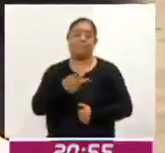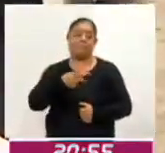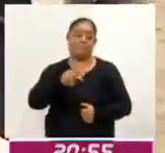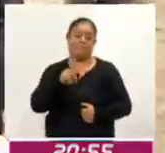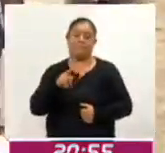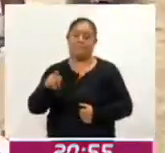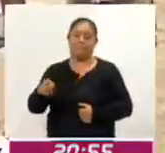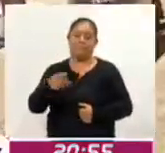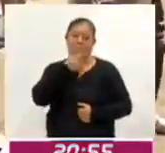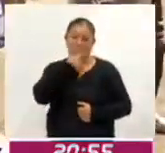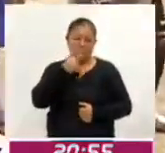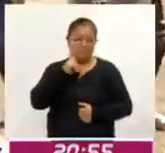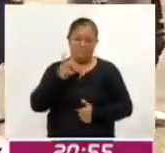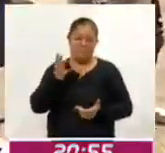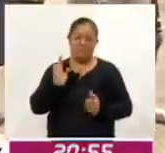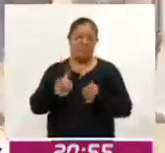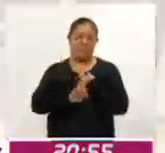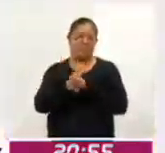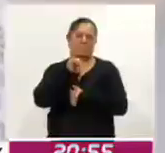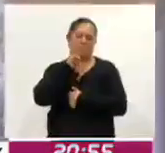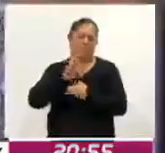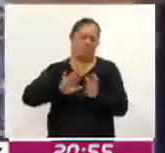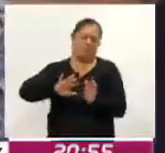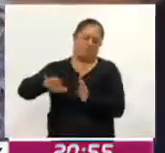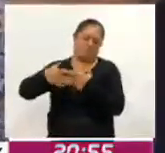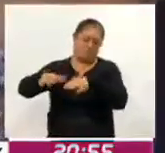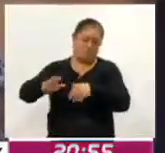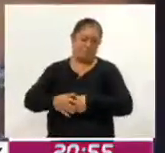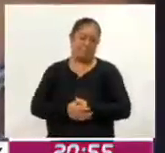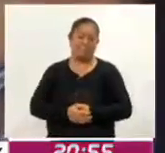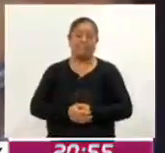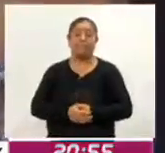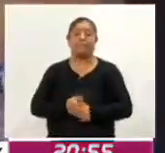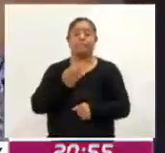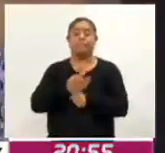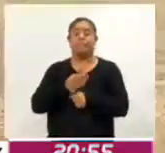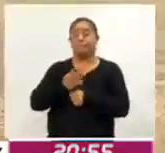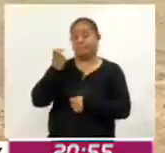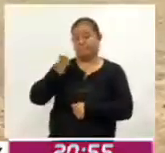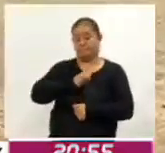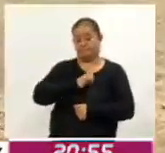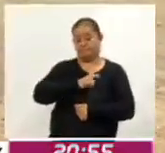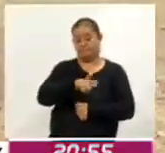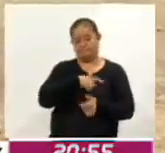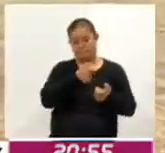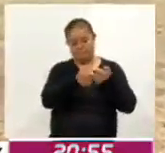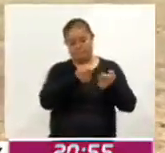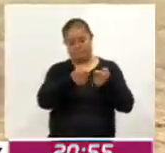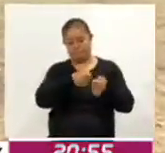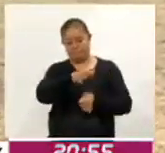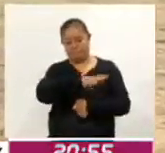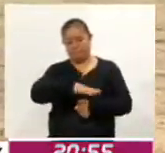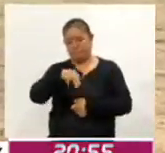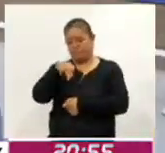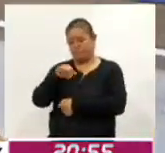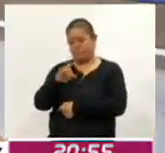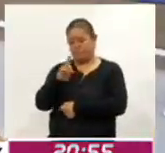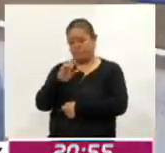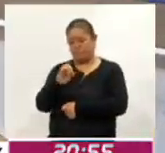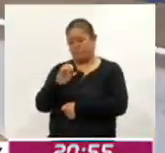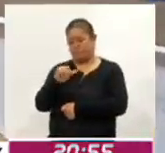el género no ha habido ningún problema. Actualmente el estratega dirige un equipo varonil denominado Nido Águila.